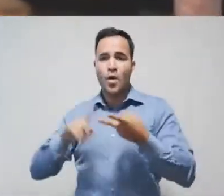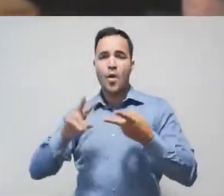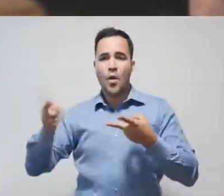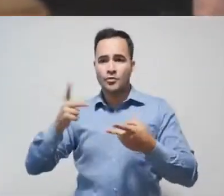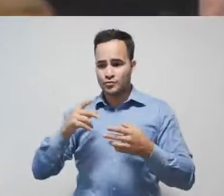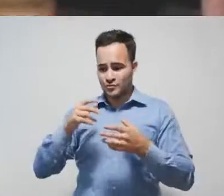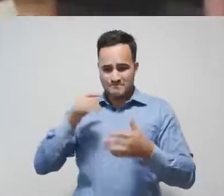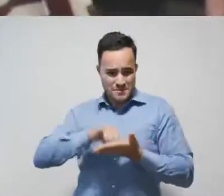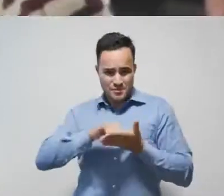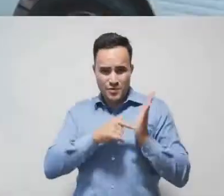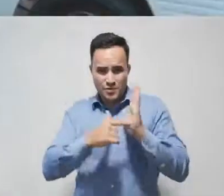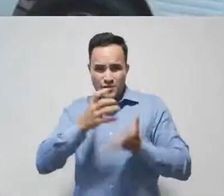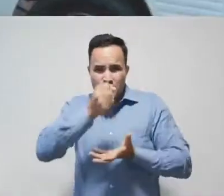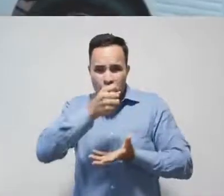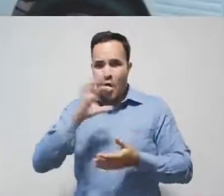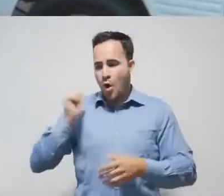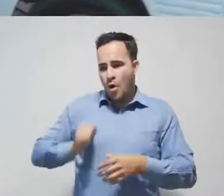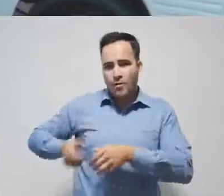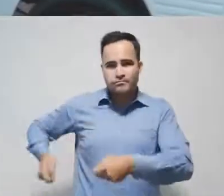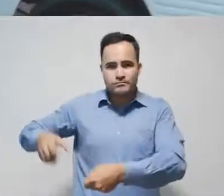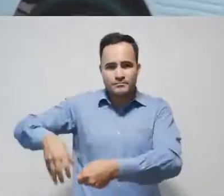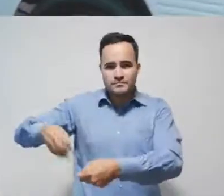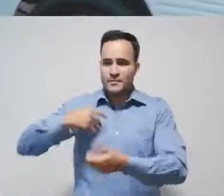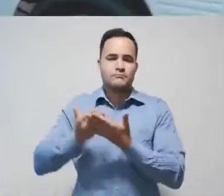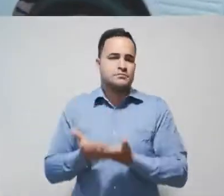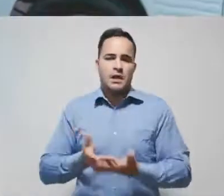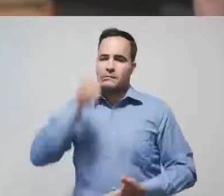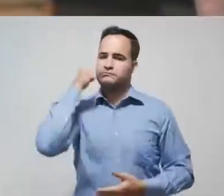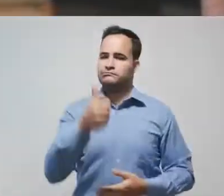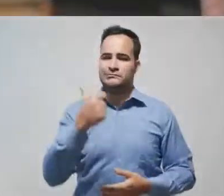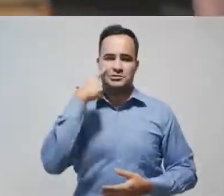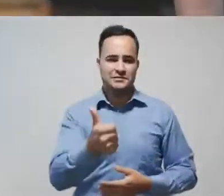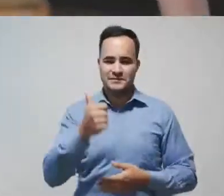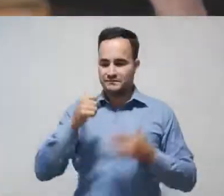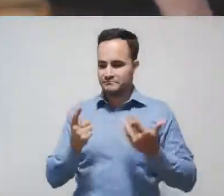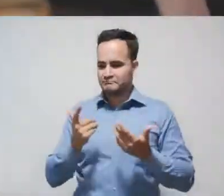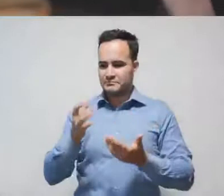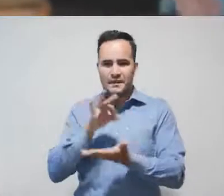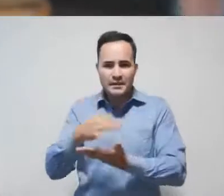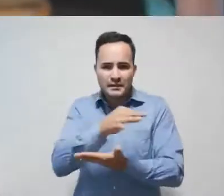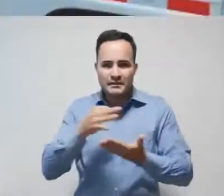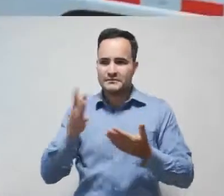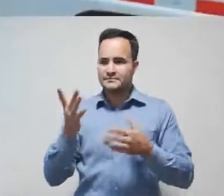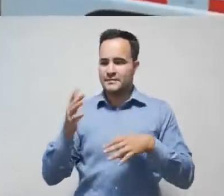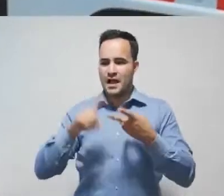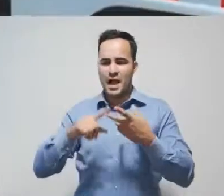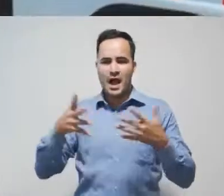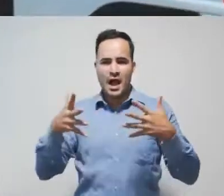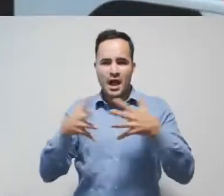bolsitas de yute o con las mochilitas o lo que se necesite, al granel, una berraquera, lentejas, arroz,